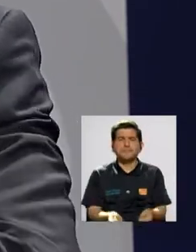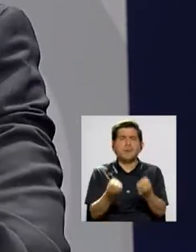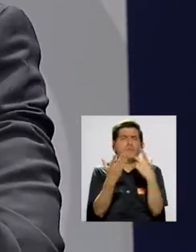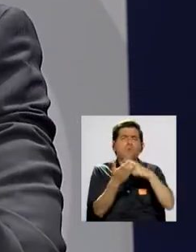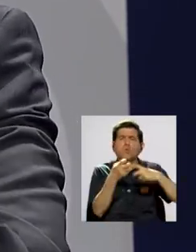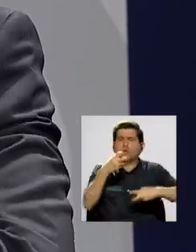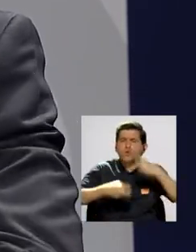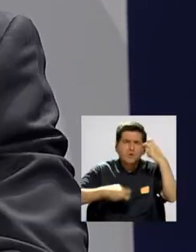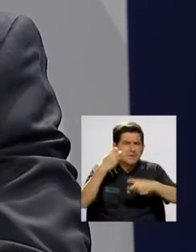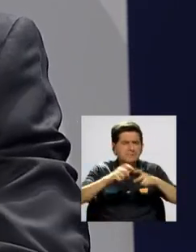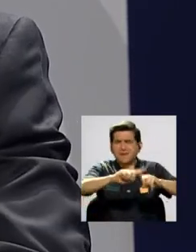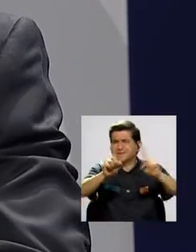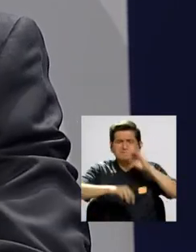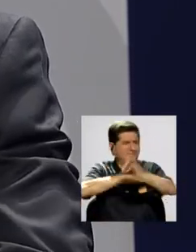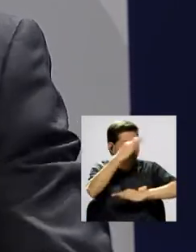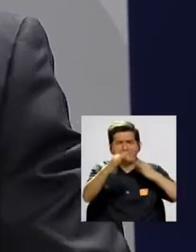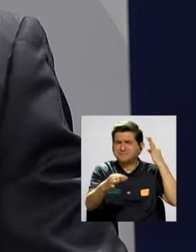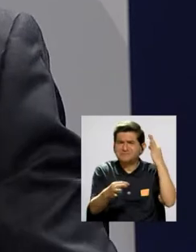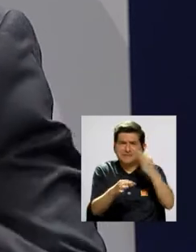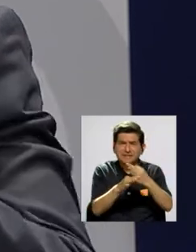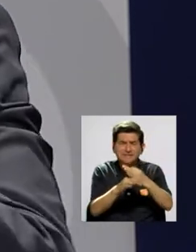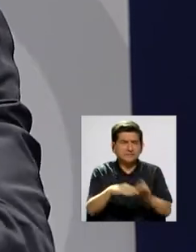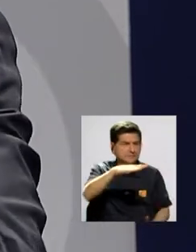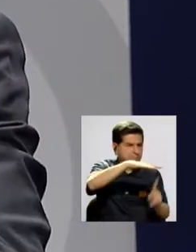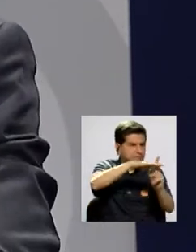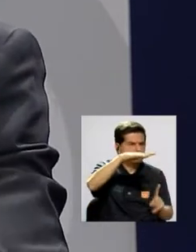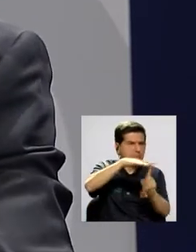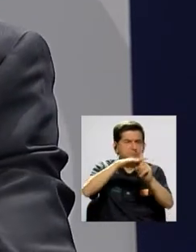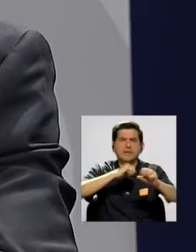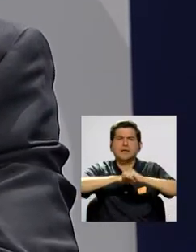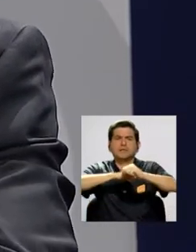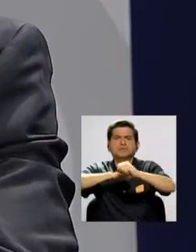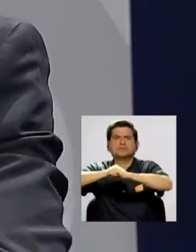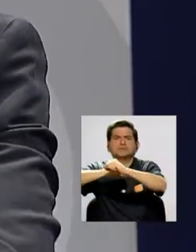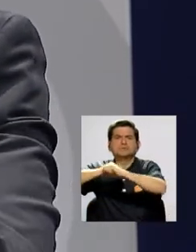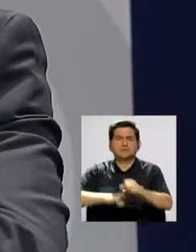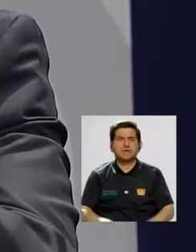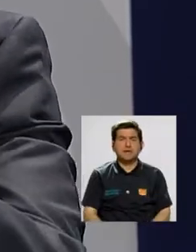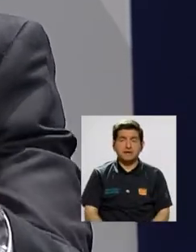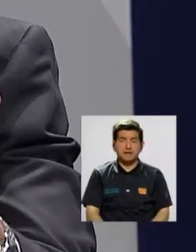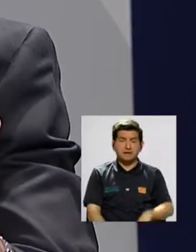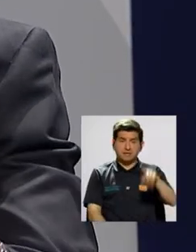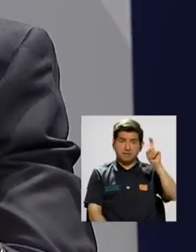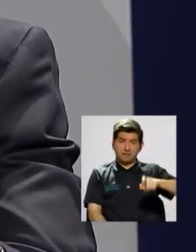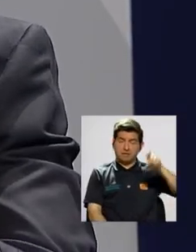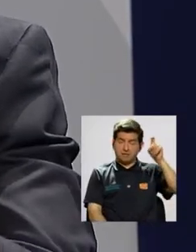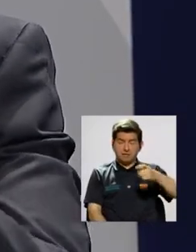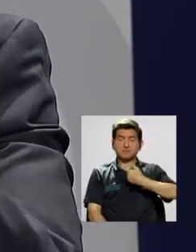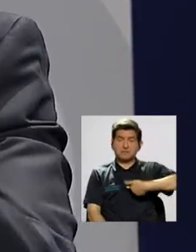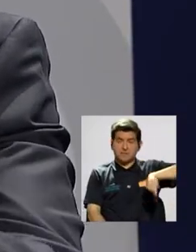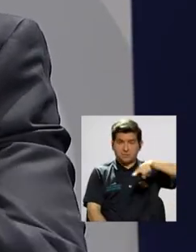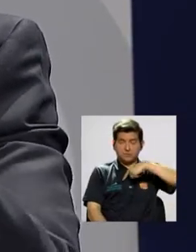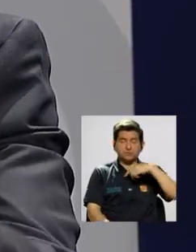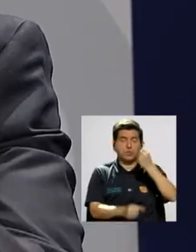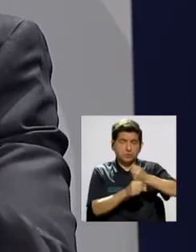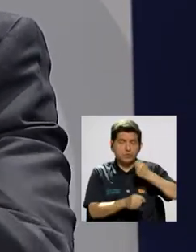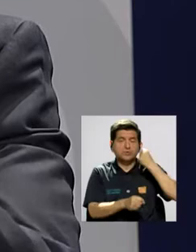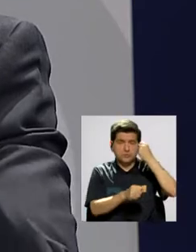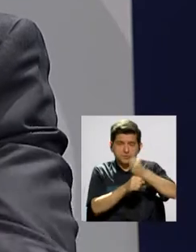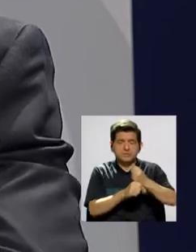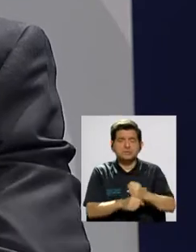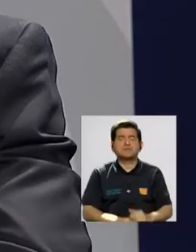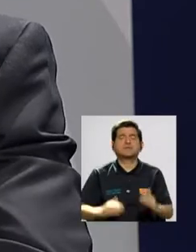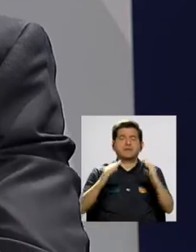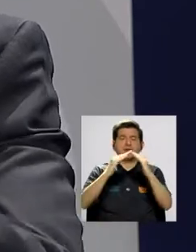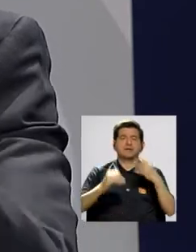problemas de gran dimensión que surgieron durante esta campaña y que tenemos que colocar entonces como tarea